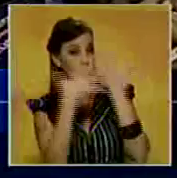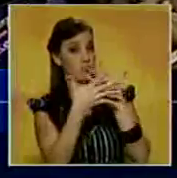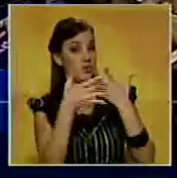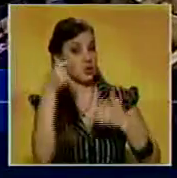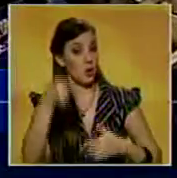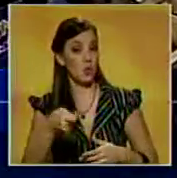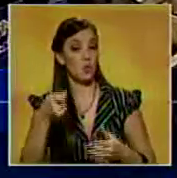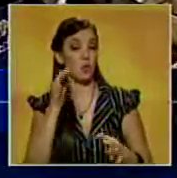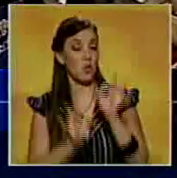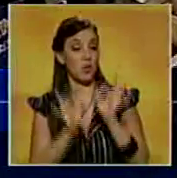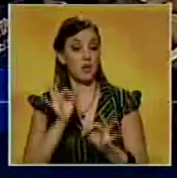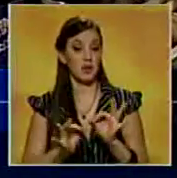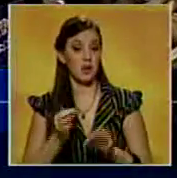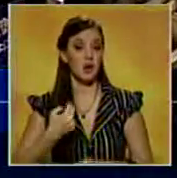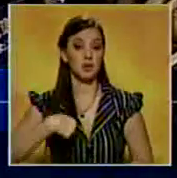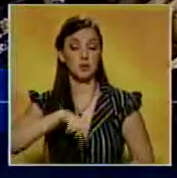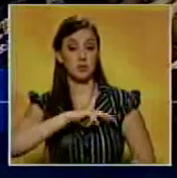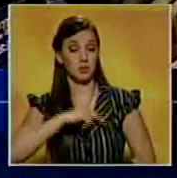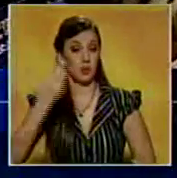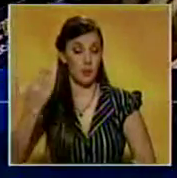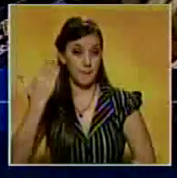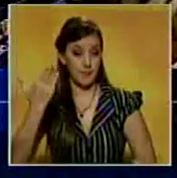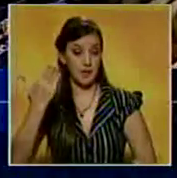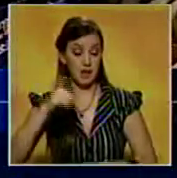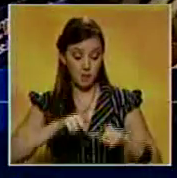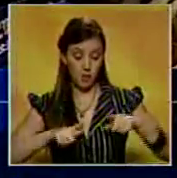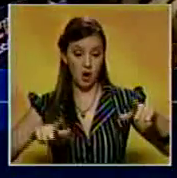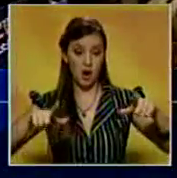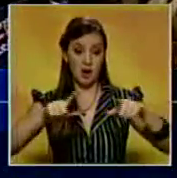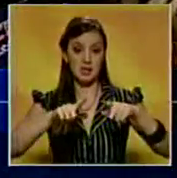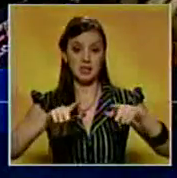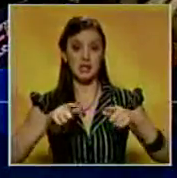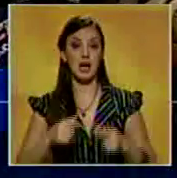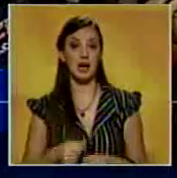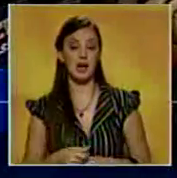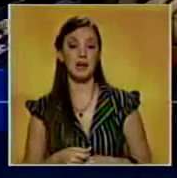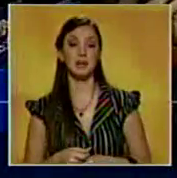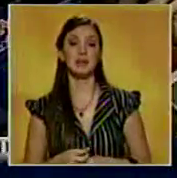jurídico. Solicitamos a la Sala Político-Administrativa una interpretación de estos artículos.